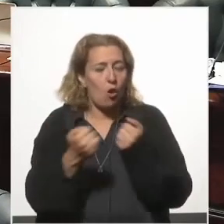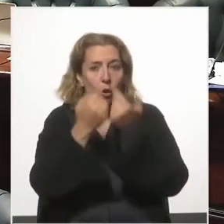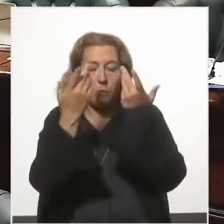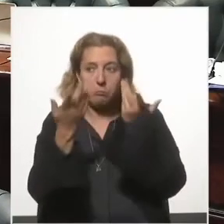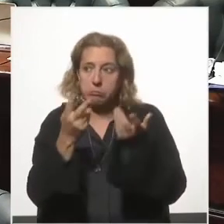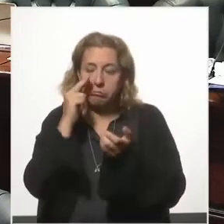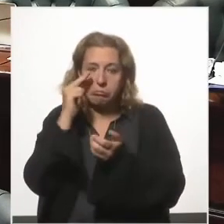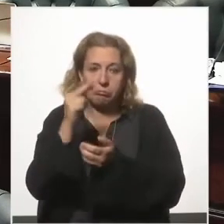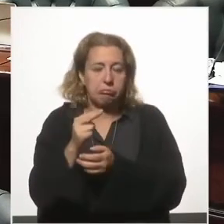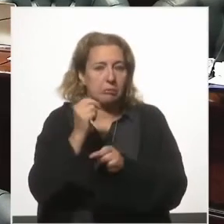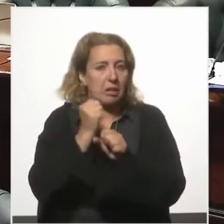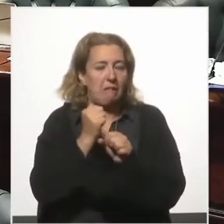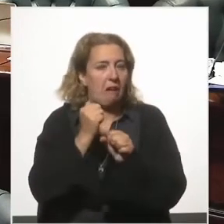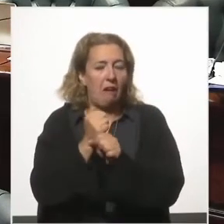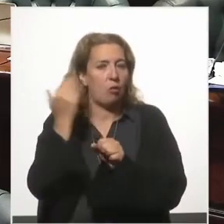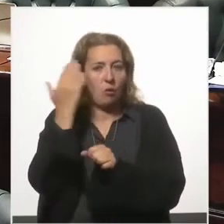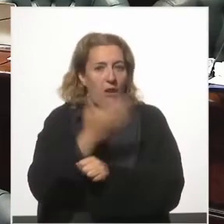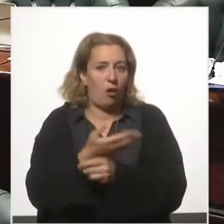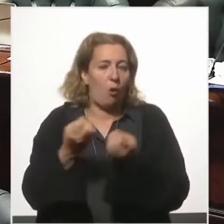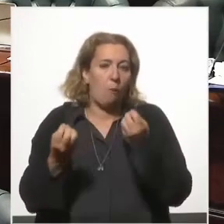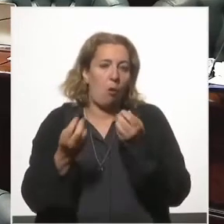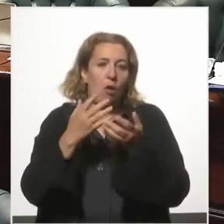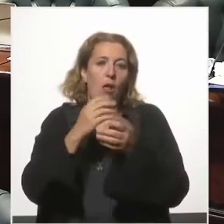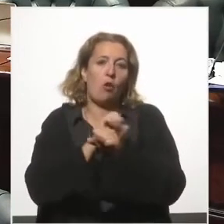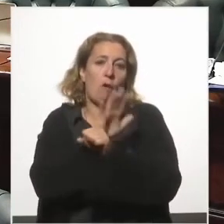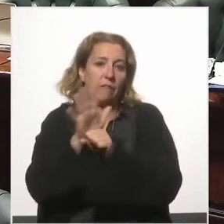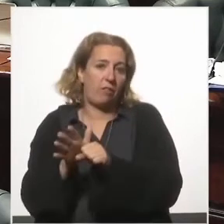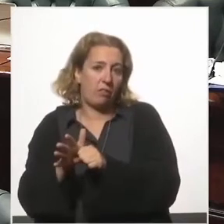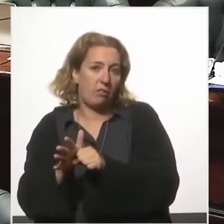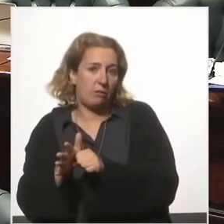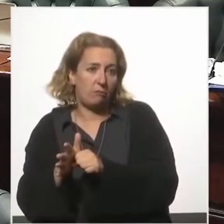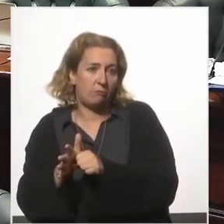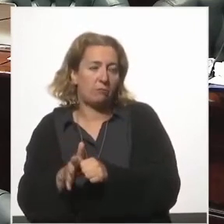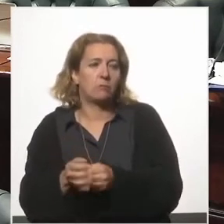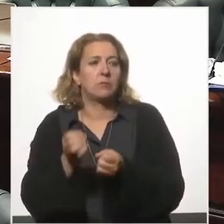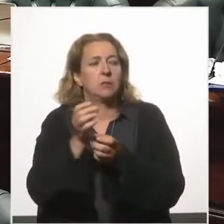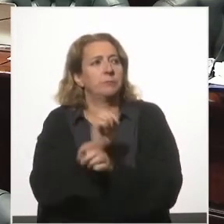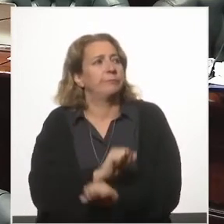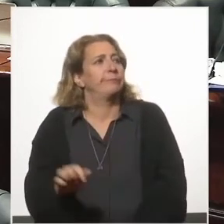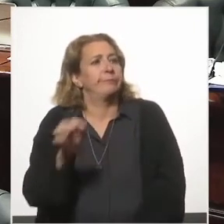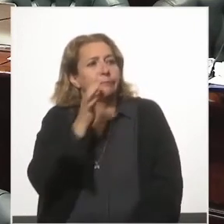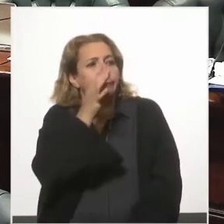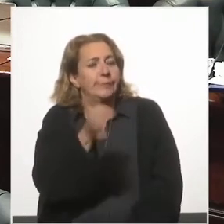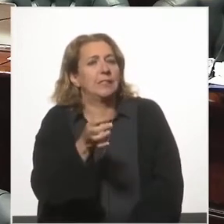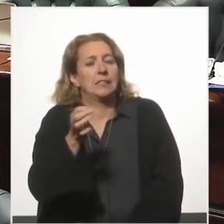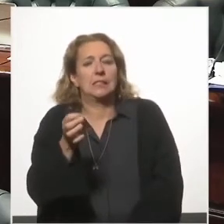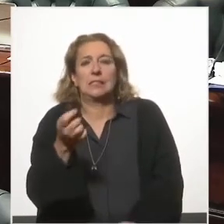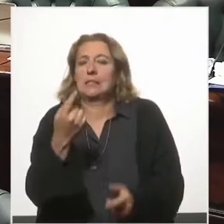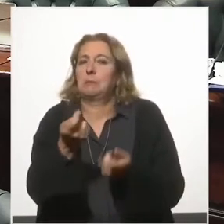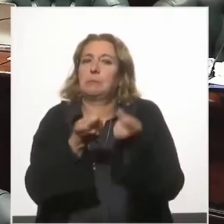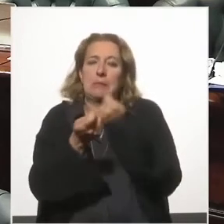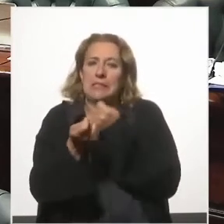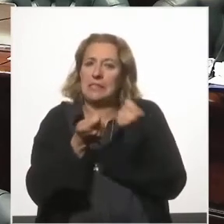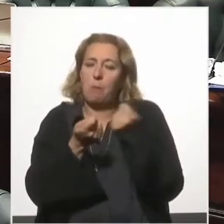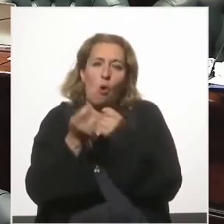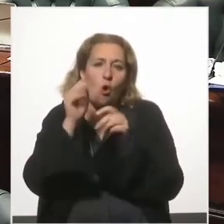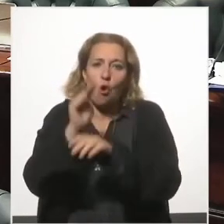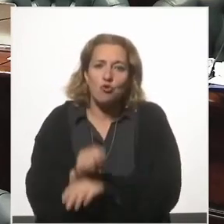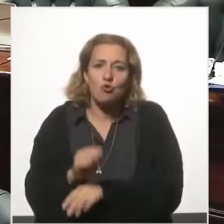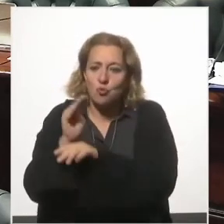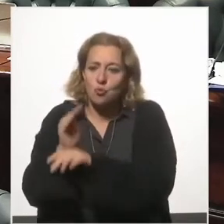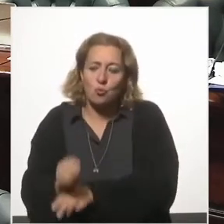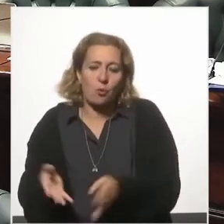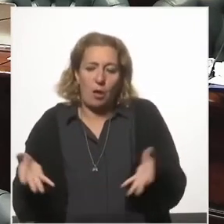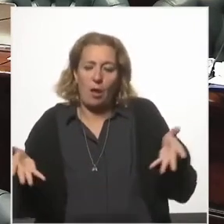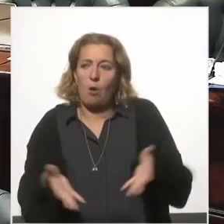trabajando en negro por efecto del COVID? ¿Qué podemos decir de esa explosión de préstamos de consumo en que